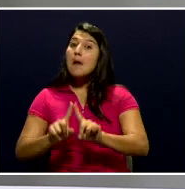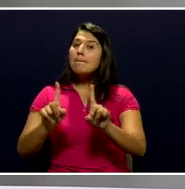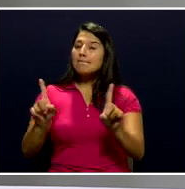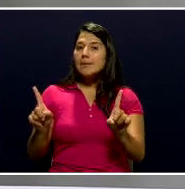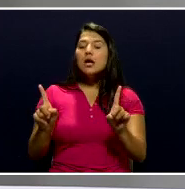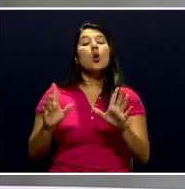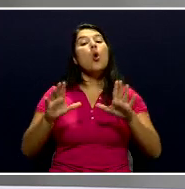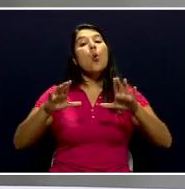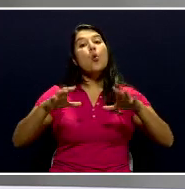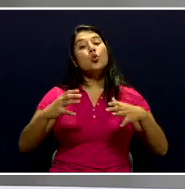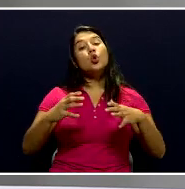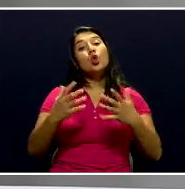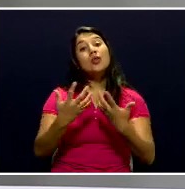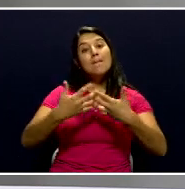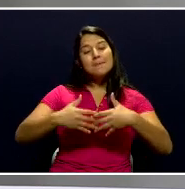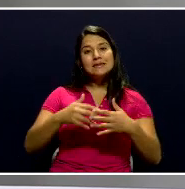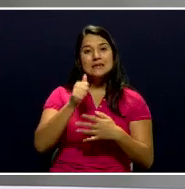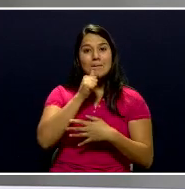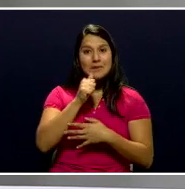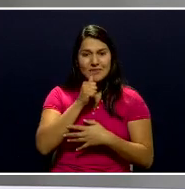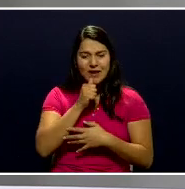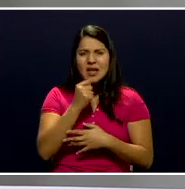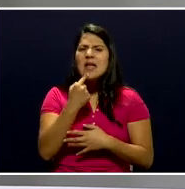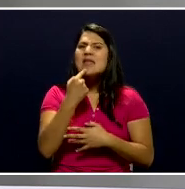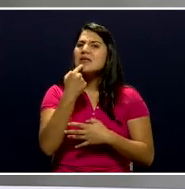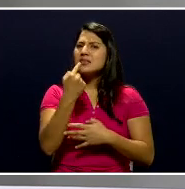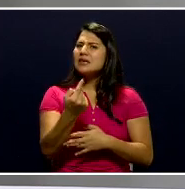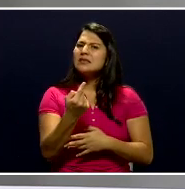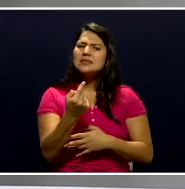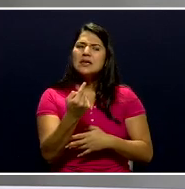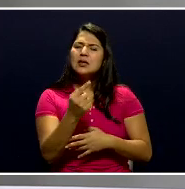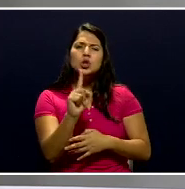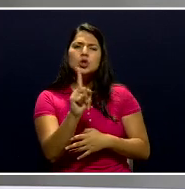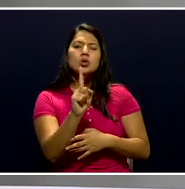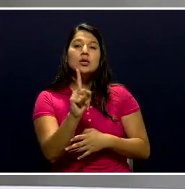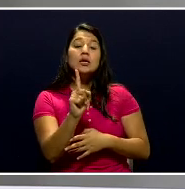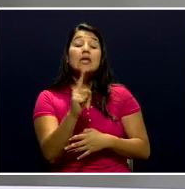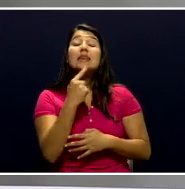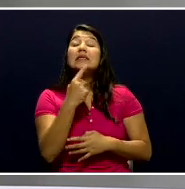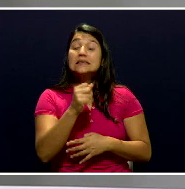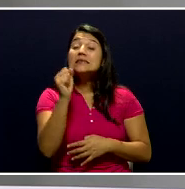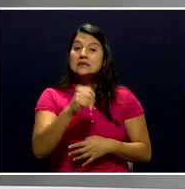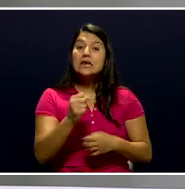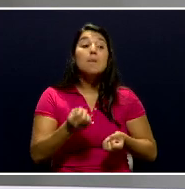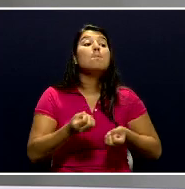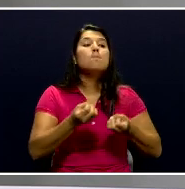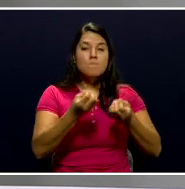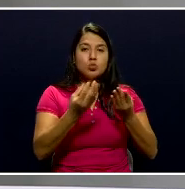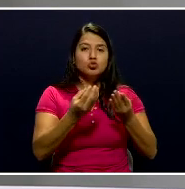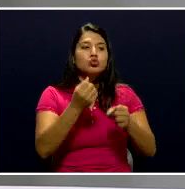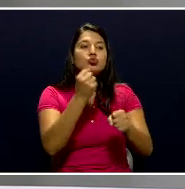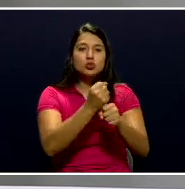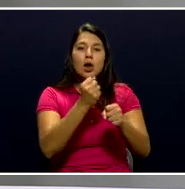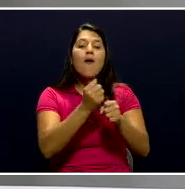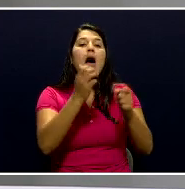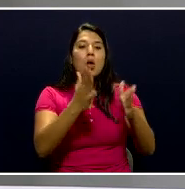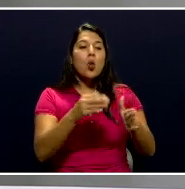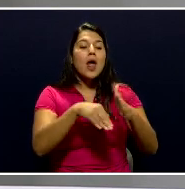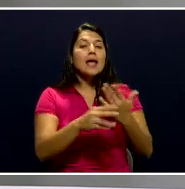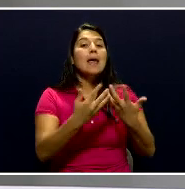la Unión de Cámaras Privadas asegura que son muchos los